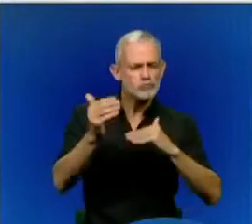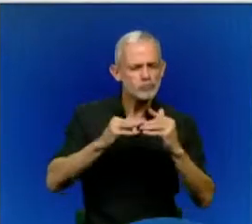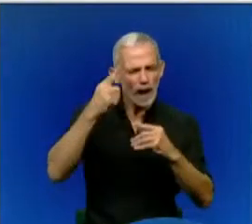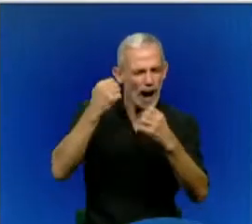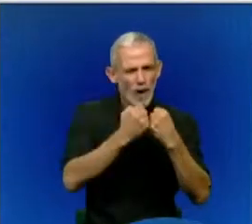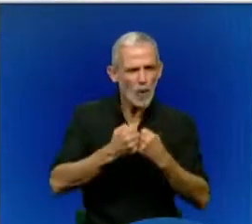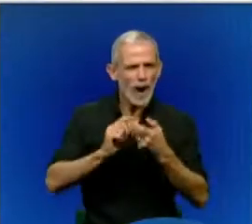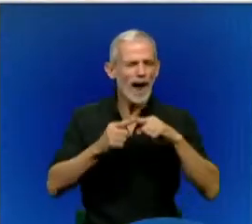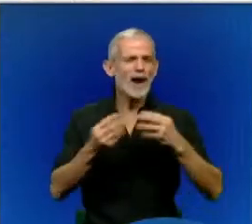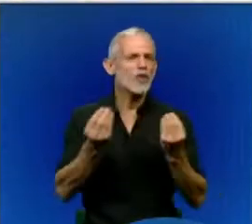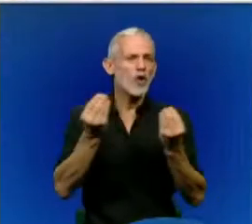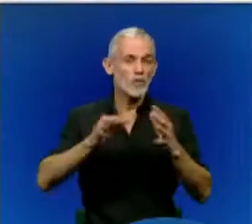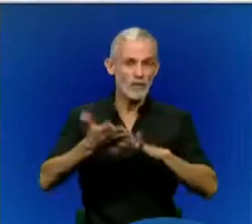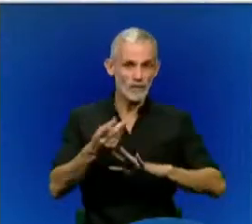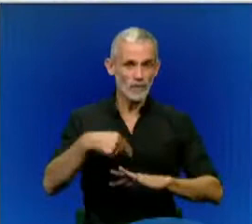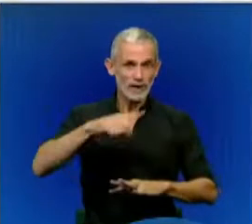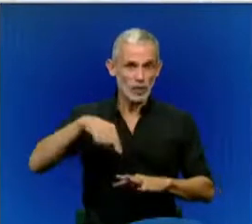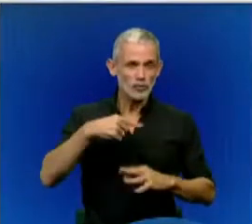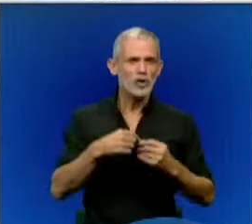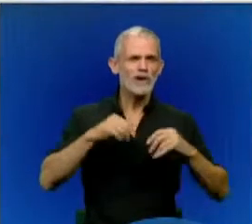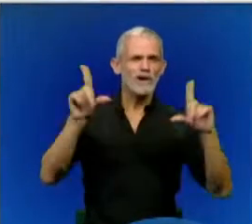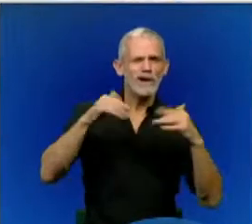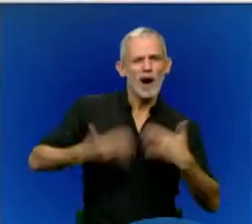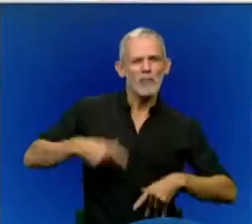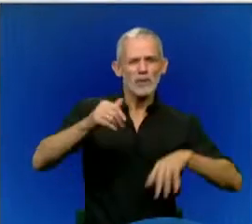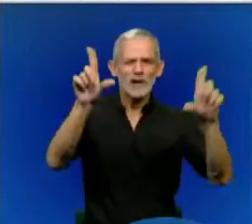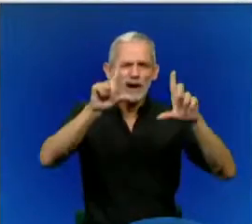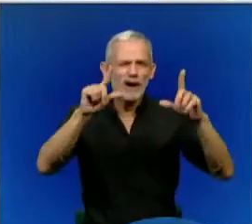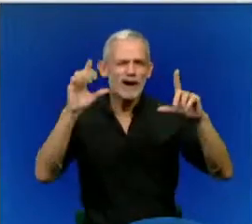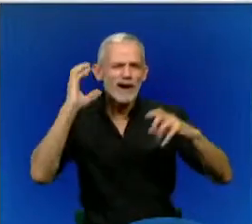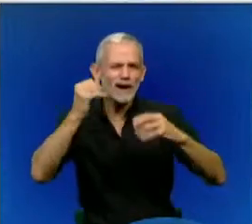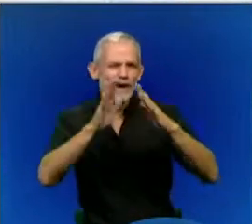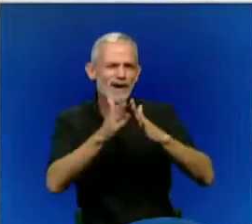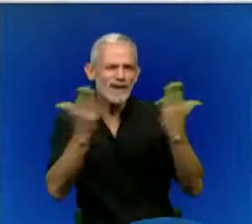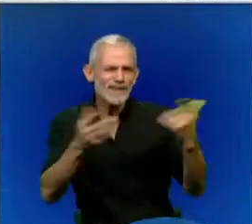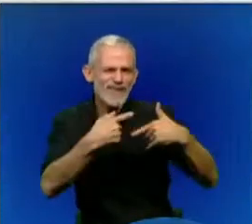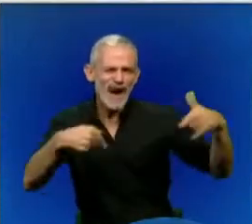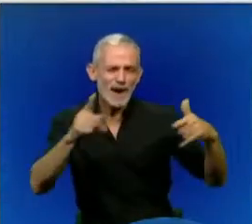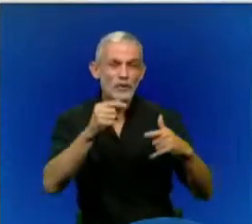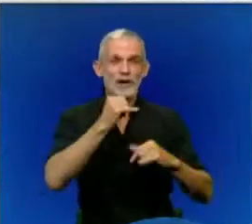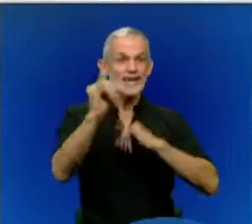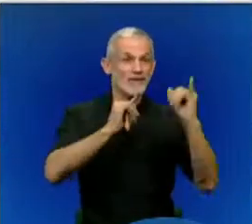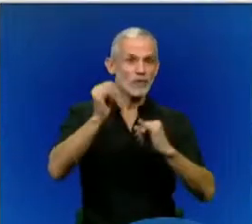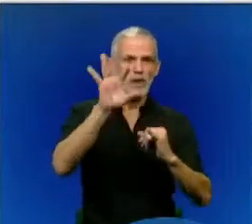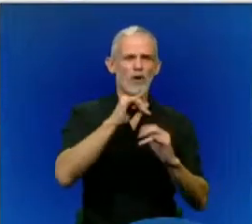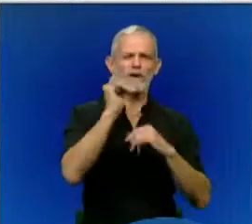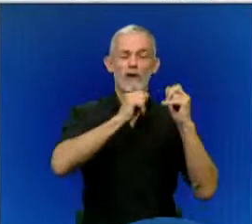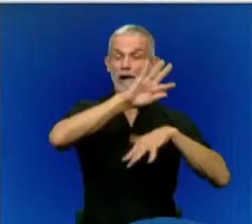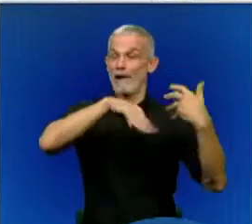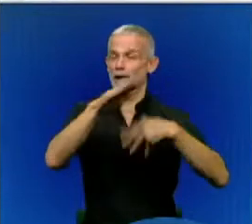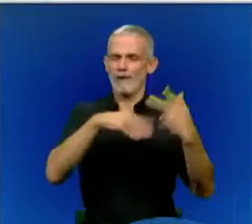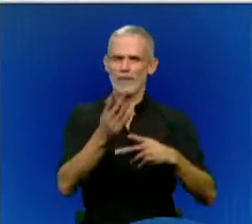consensos, qué utilización hacemos de los medios de comunicación en el marco de estos debates, si informamos o desinformamos,